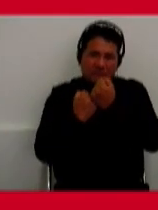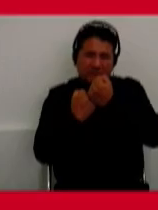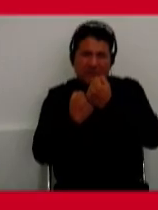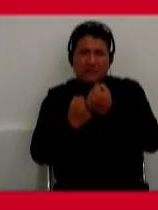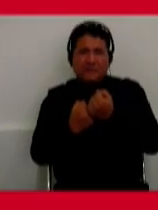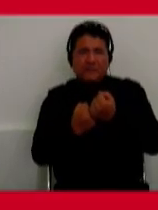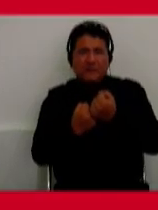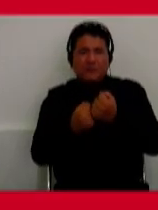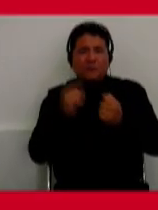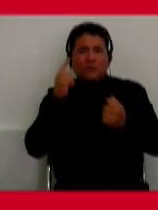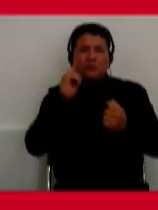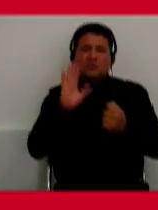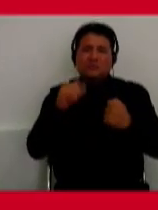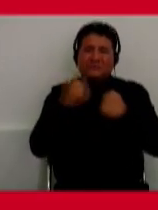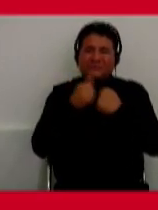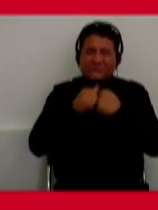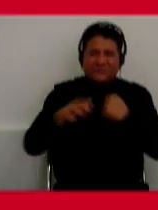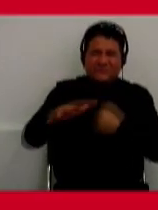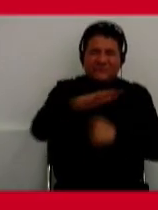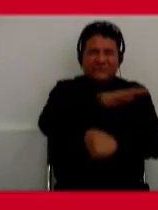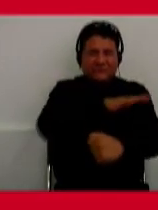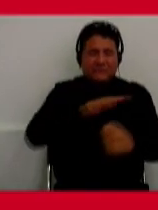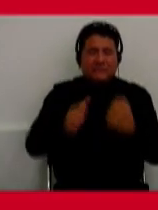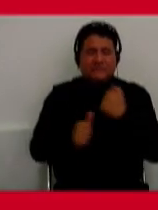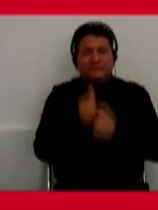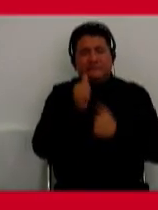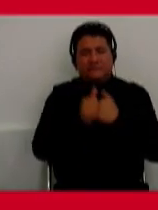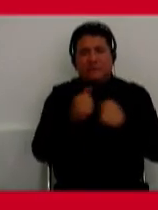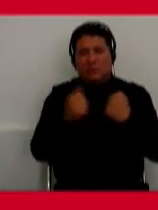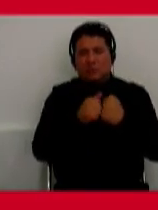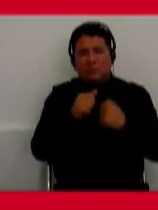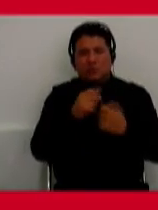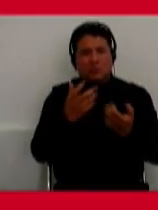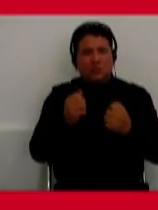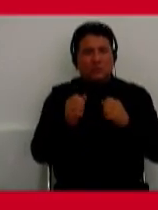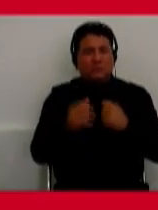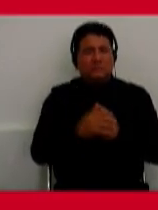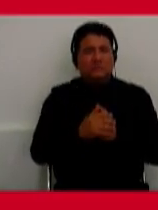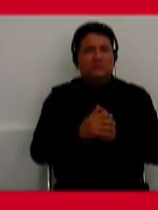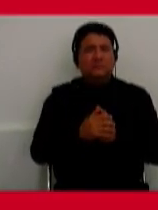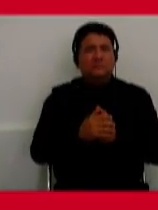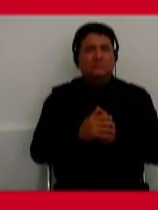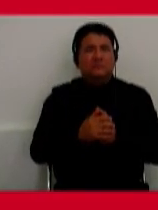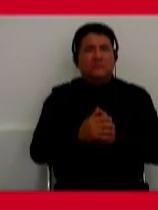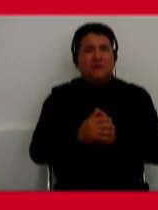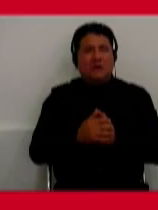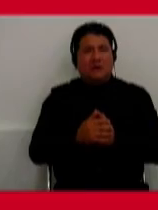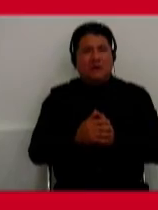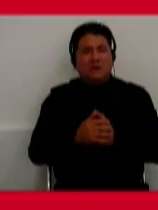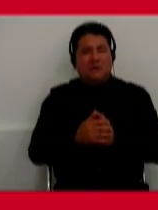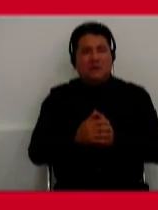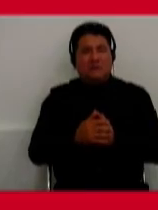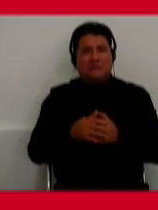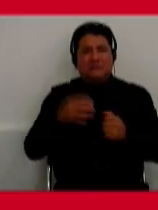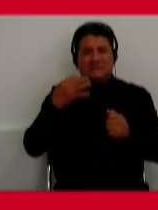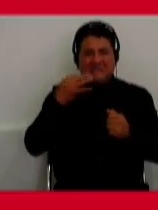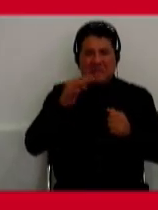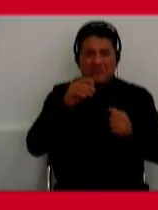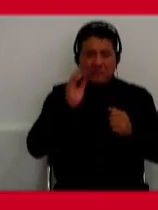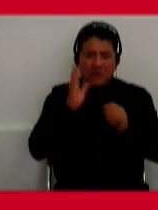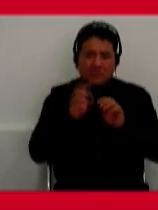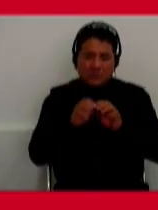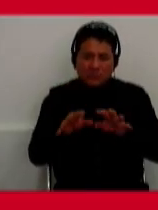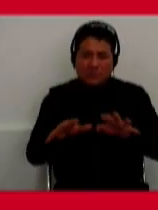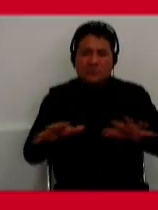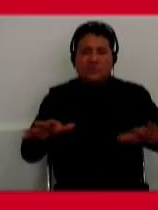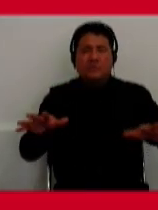del yacimiento, mientras que en el ODF la corona ya no va a ser sostenida porque siempre va a generar, vamos a estar en contacto